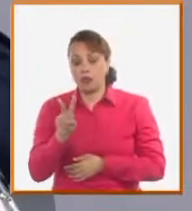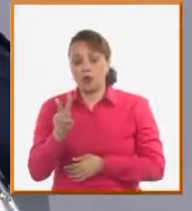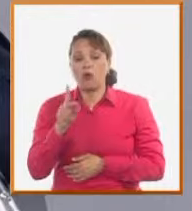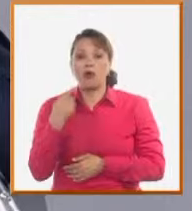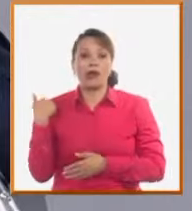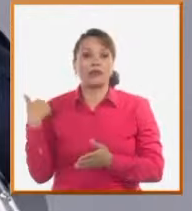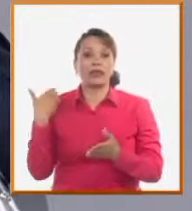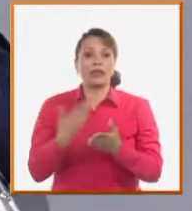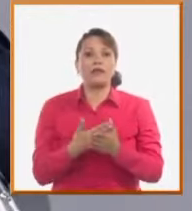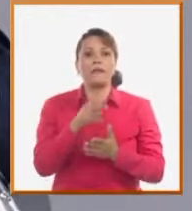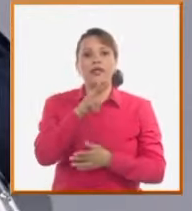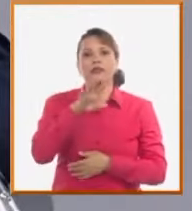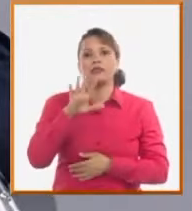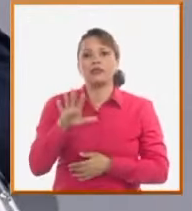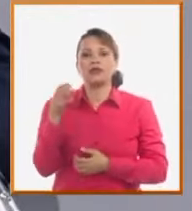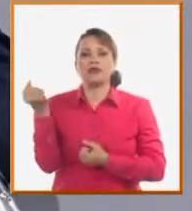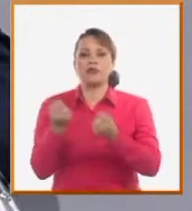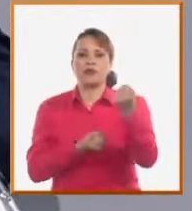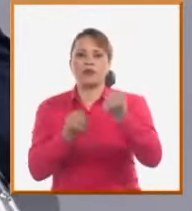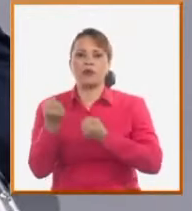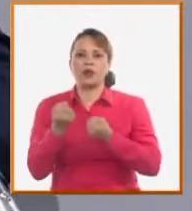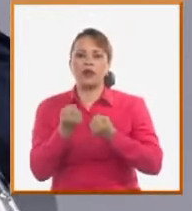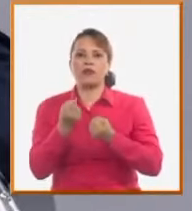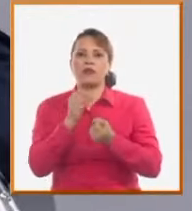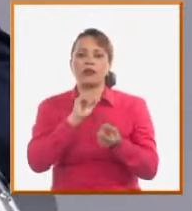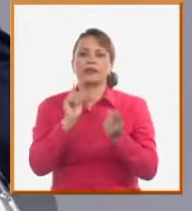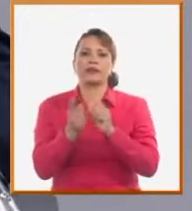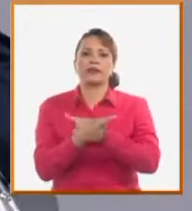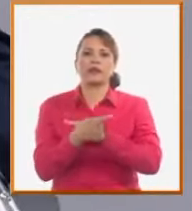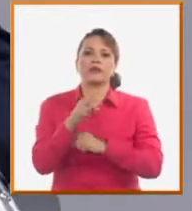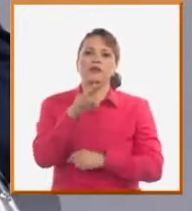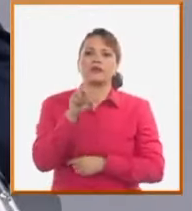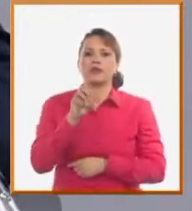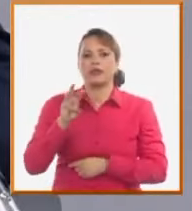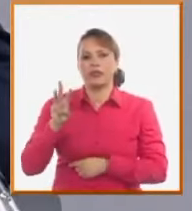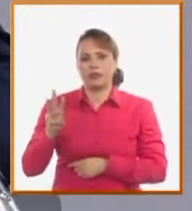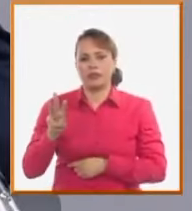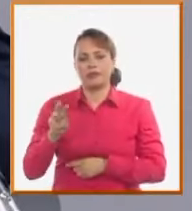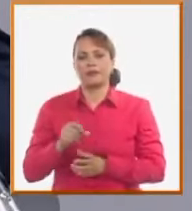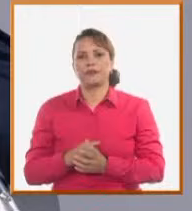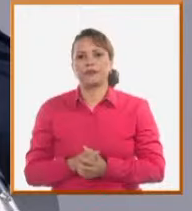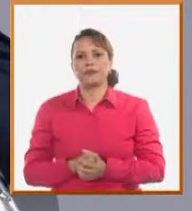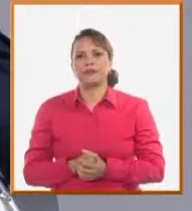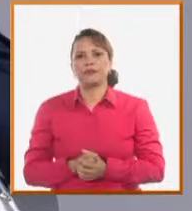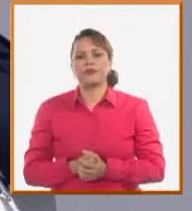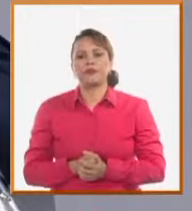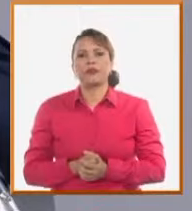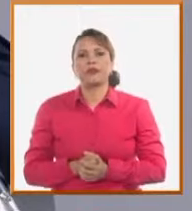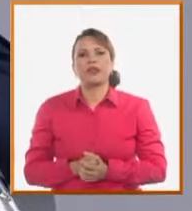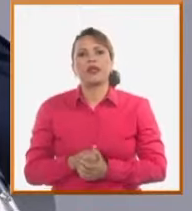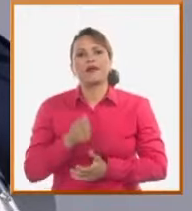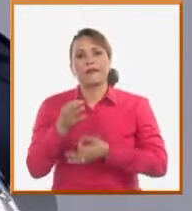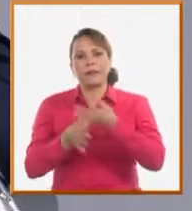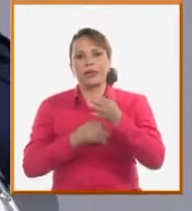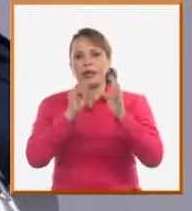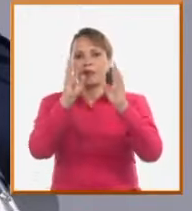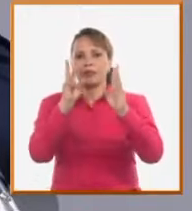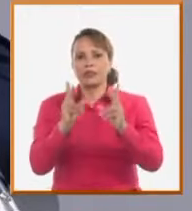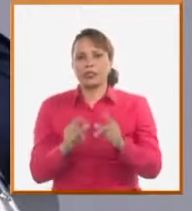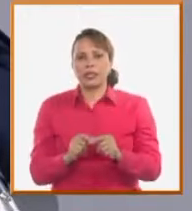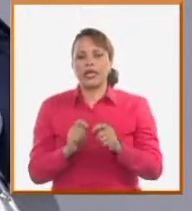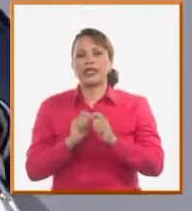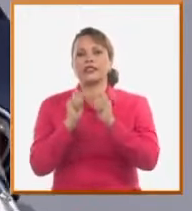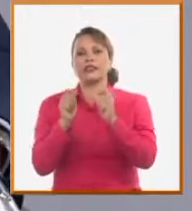podido disponer de 25 vehículos para la reposición en el 2023. Habíamos hablado cuantitativamente ya de la entrega